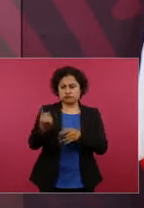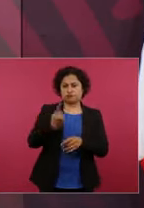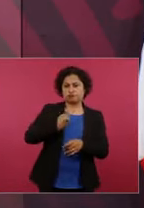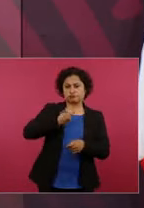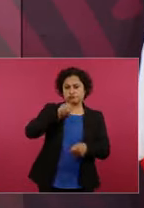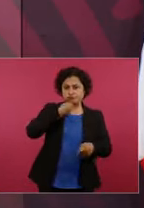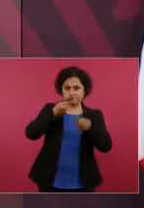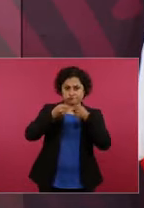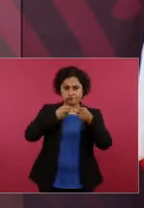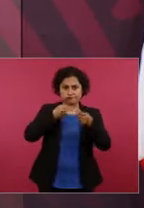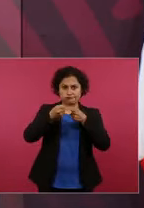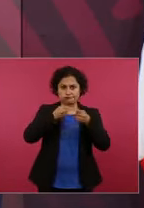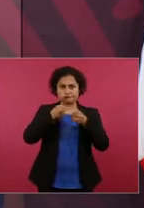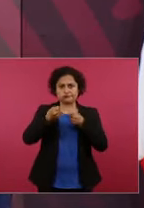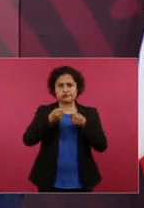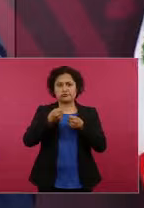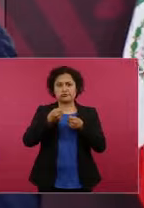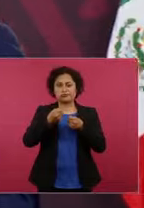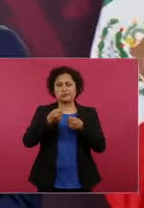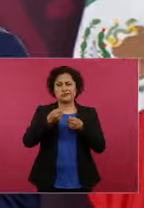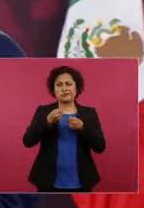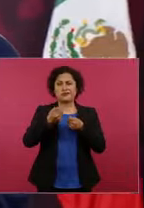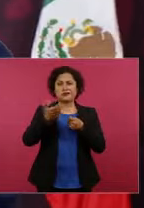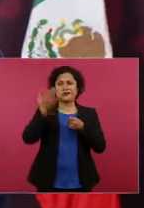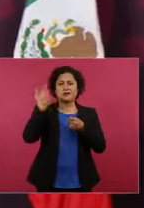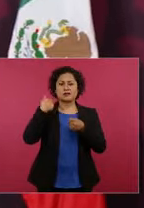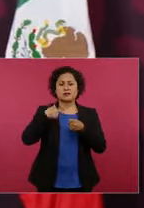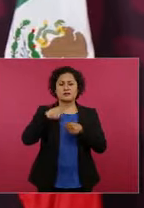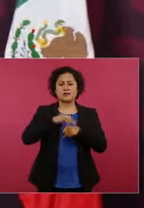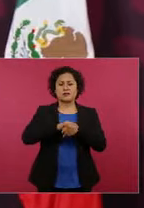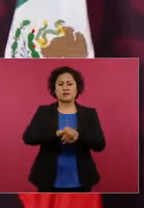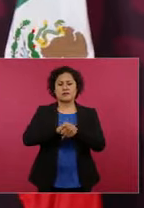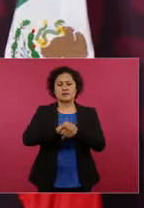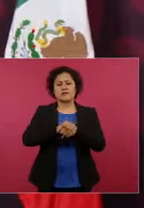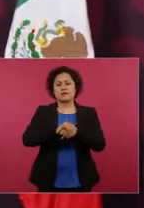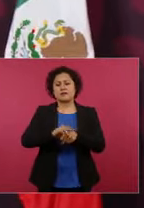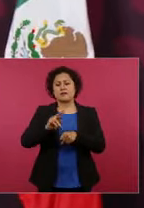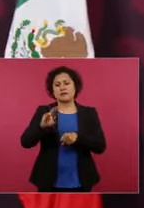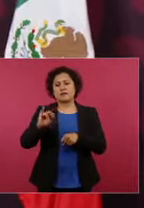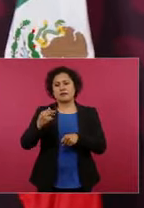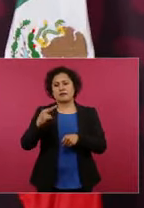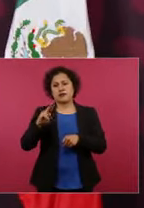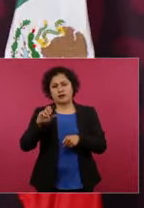un poco lo de mi amigo Ruiz Gil,